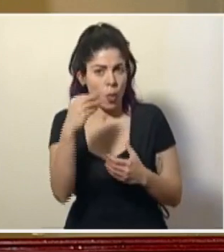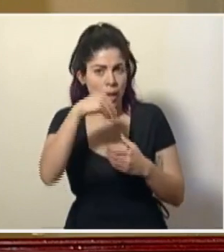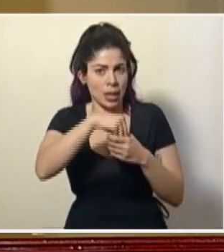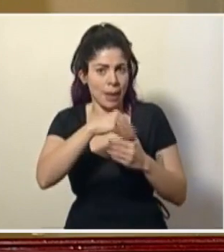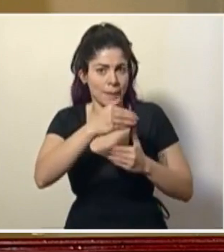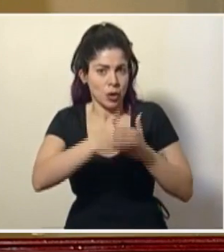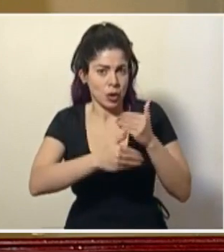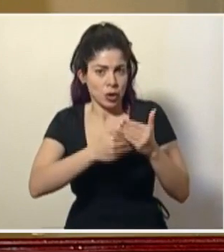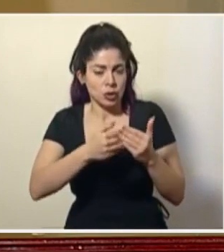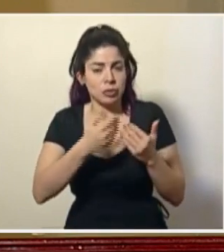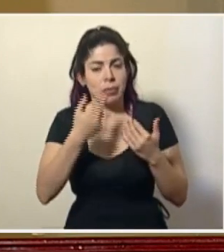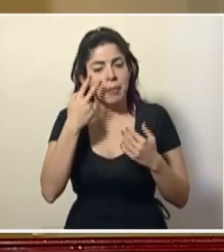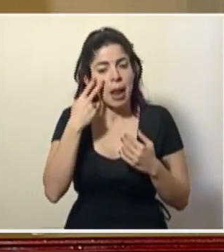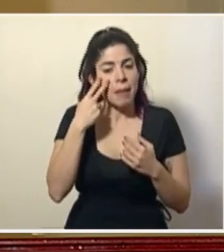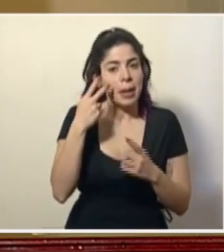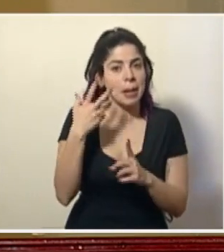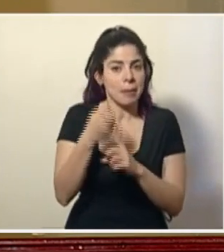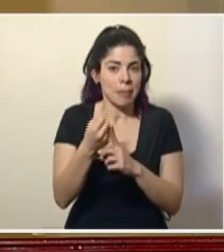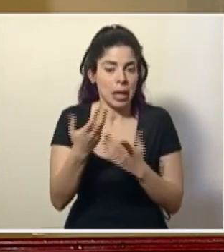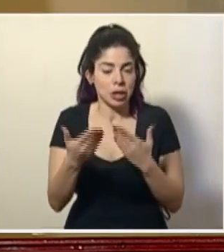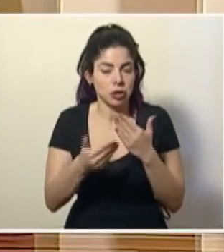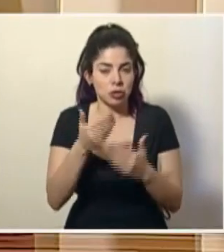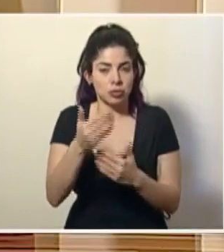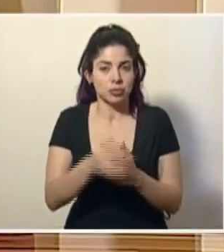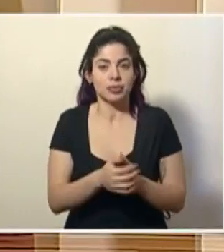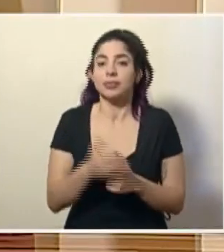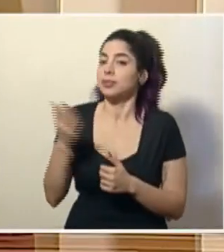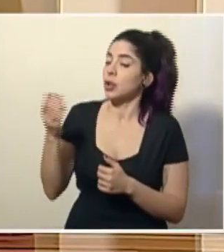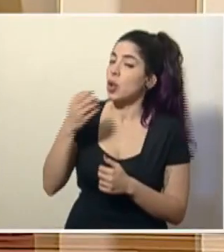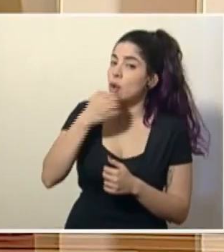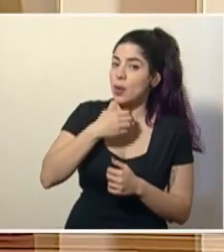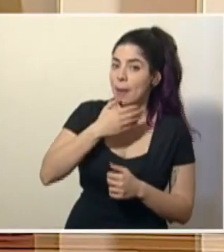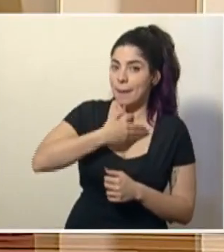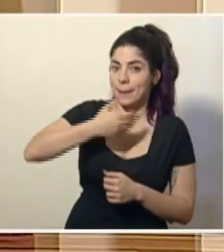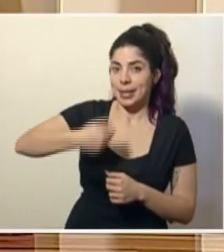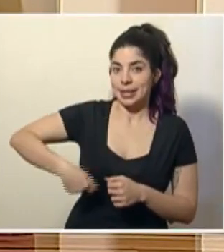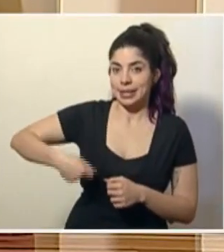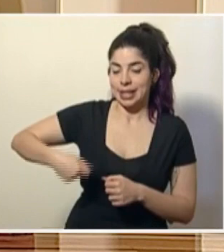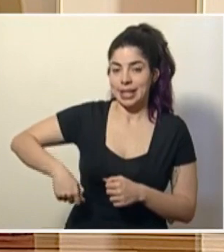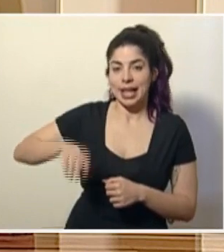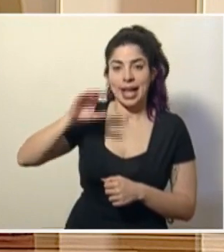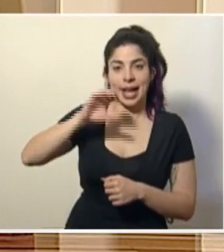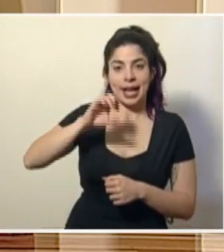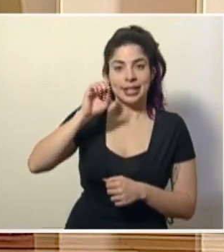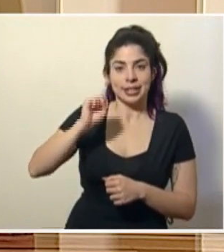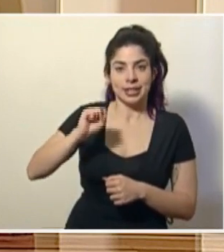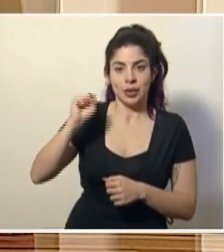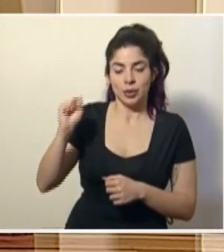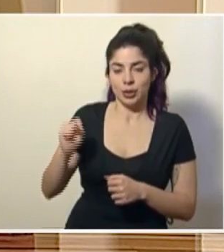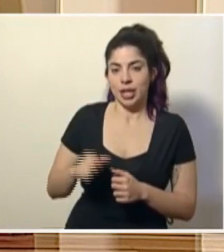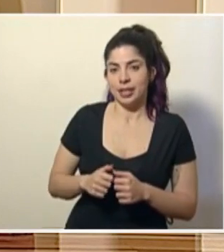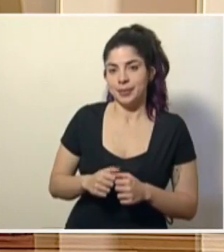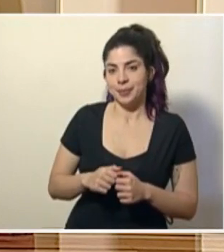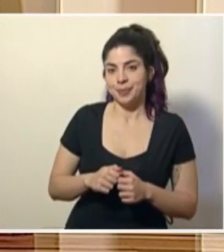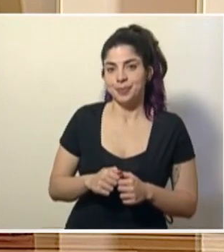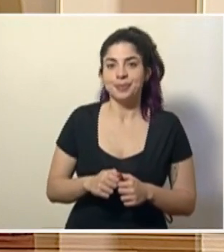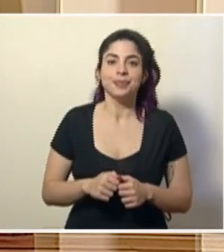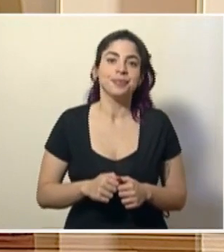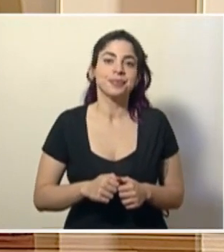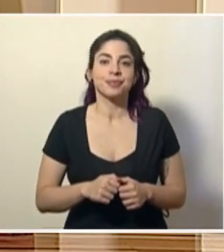procesos y ahí podríamos ir valorando el impacto. Don Román Macaya, presidente ejecutivo de la Caja Costarricense de Seguro